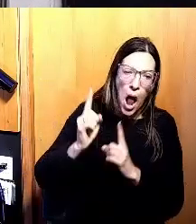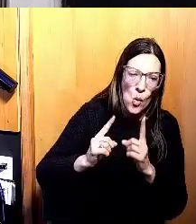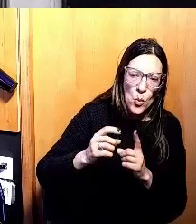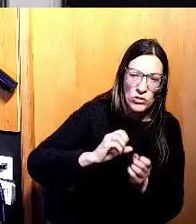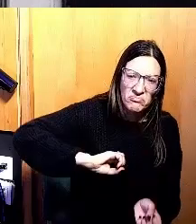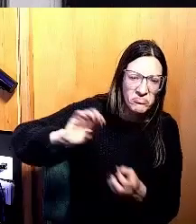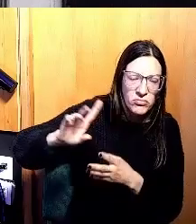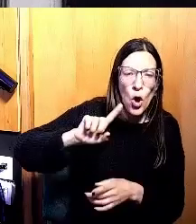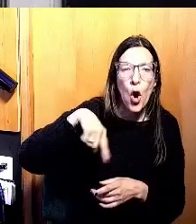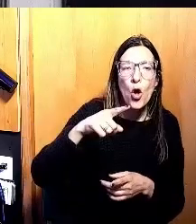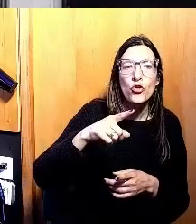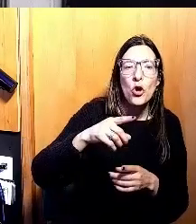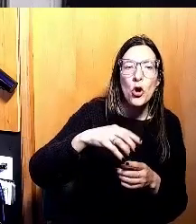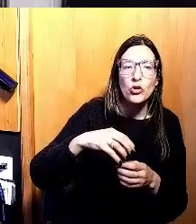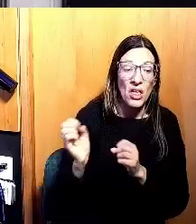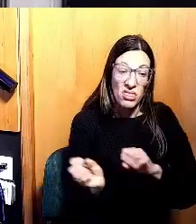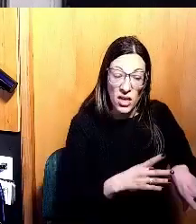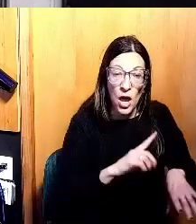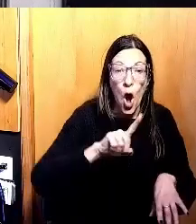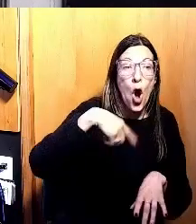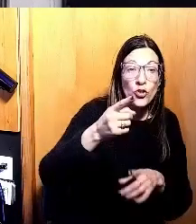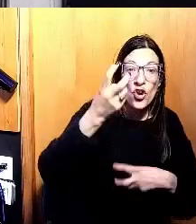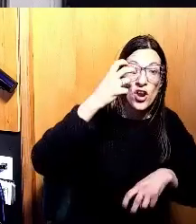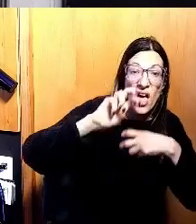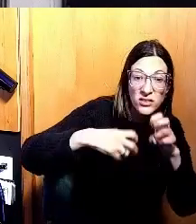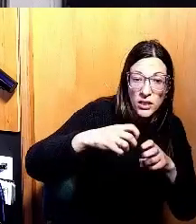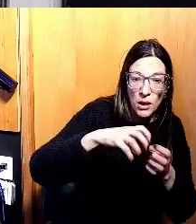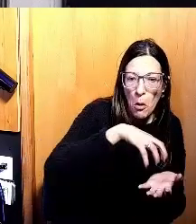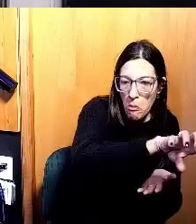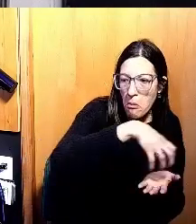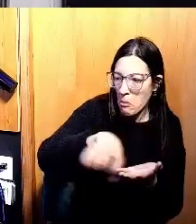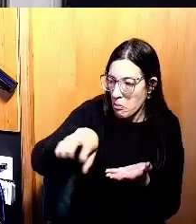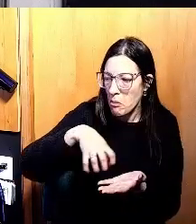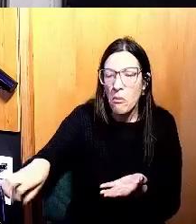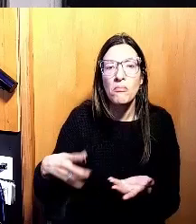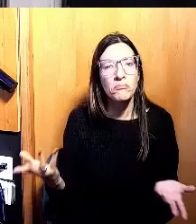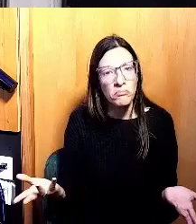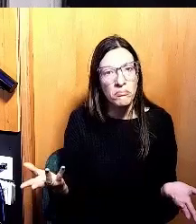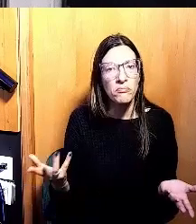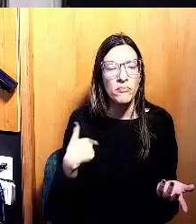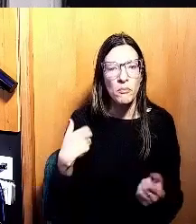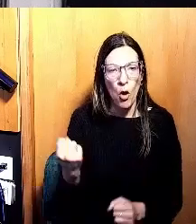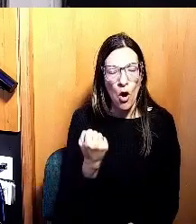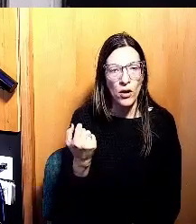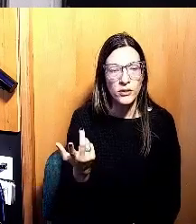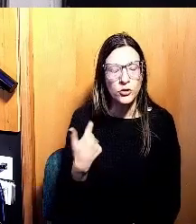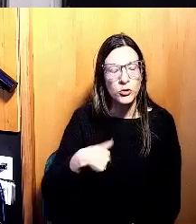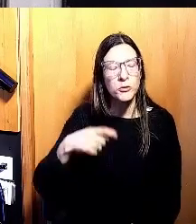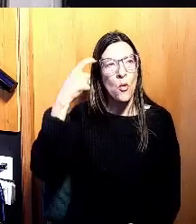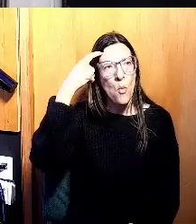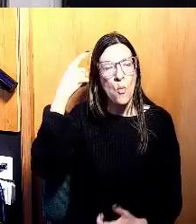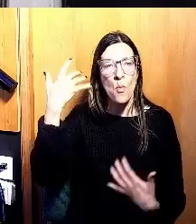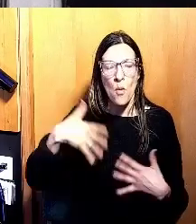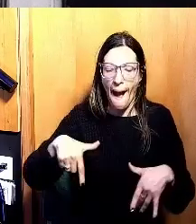lo que tiene que ir a la disposición final. Es eso que se está